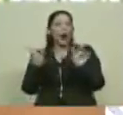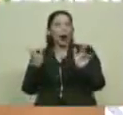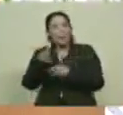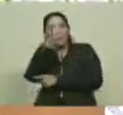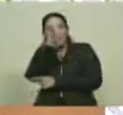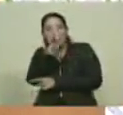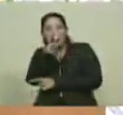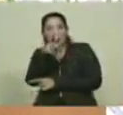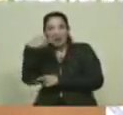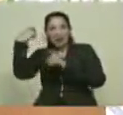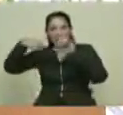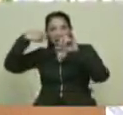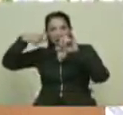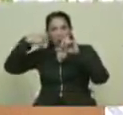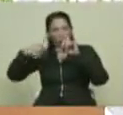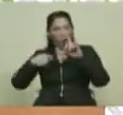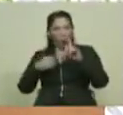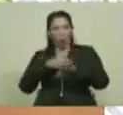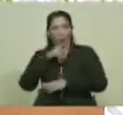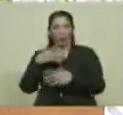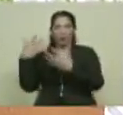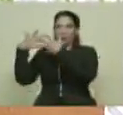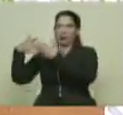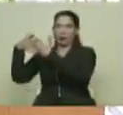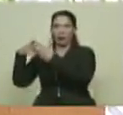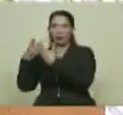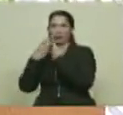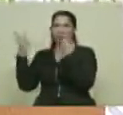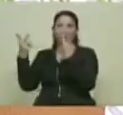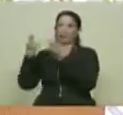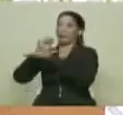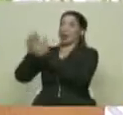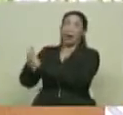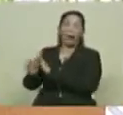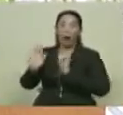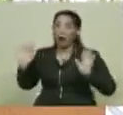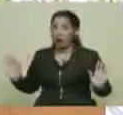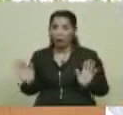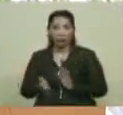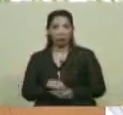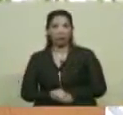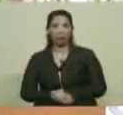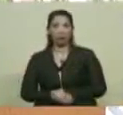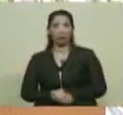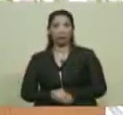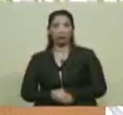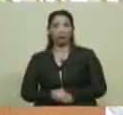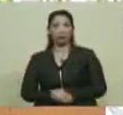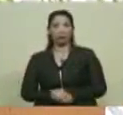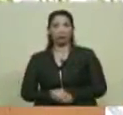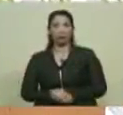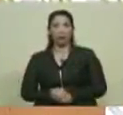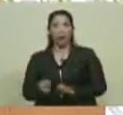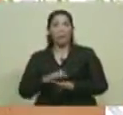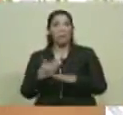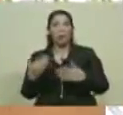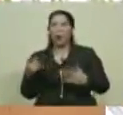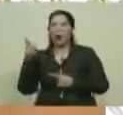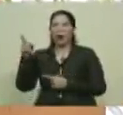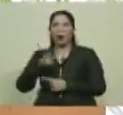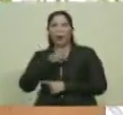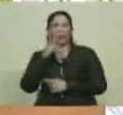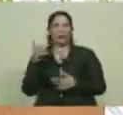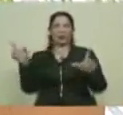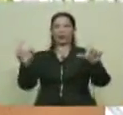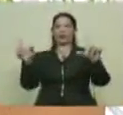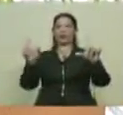tipo Hollywood, nosotros lo denunciamos, ya se acabaron los que caminaban. ¿Por qué? Porque eran shows que montaban, los bajaban de un